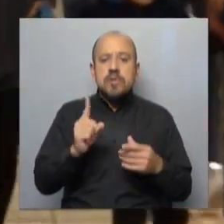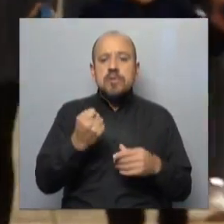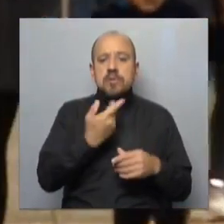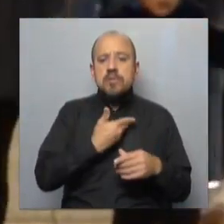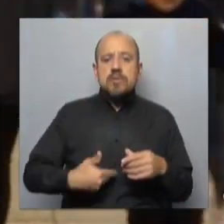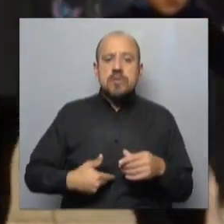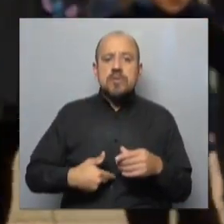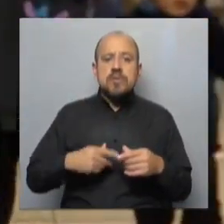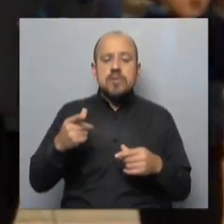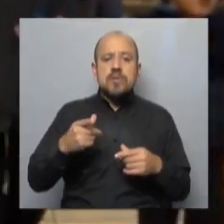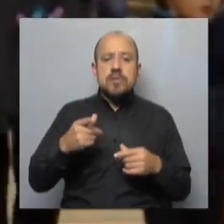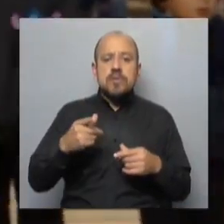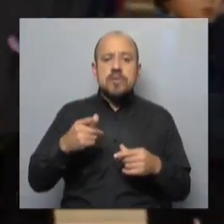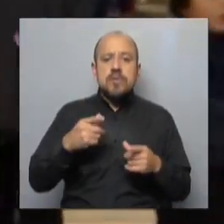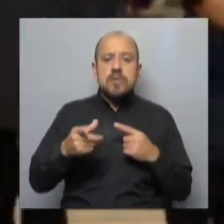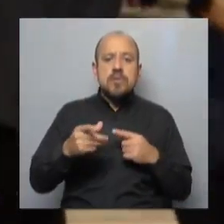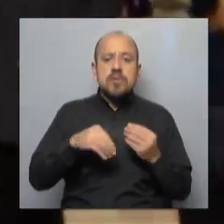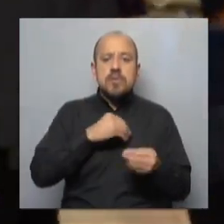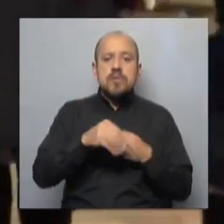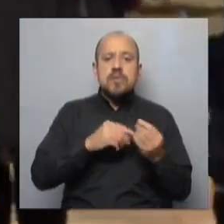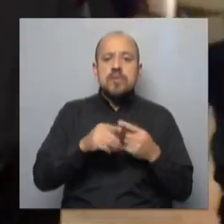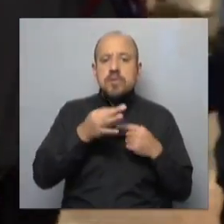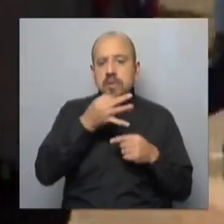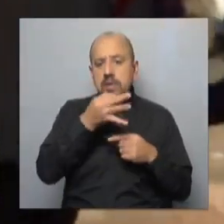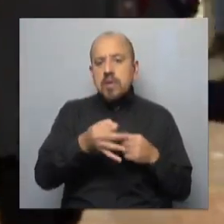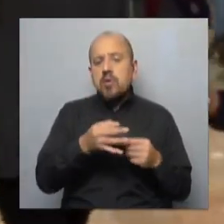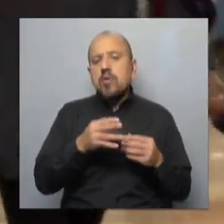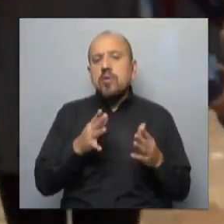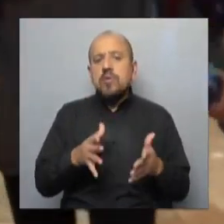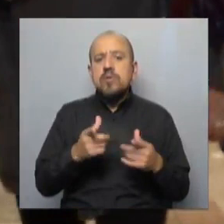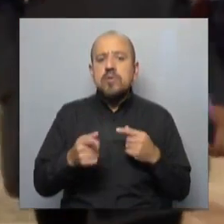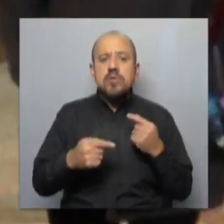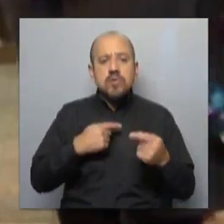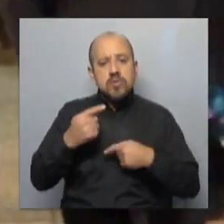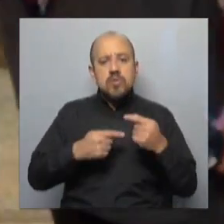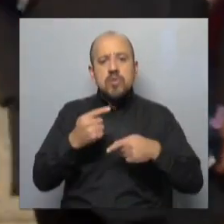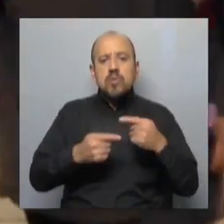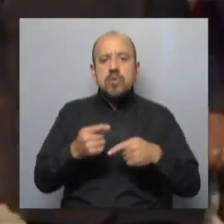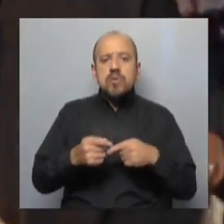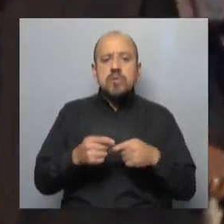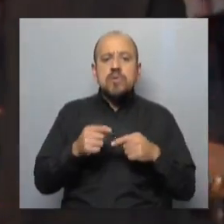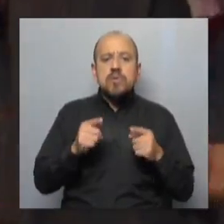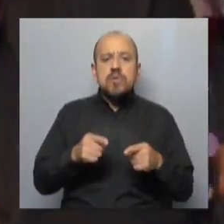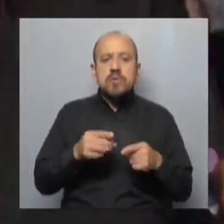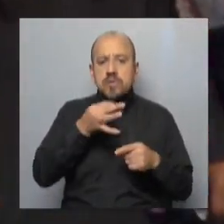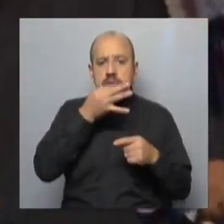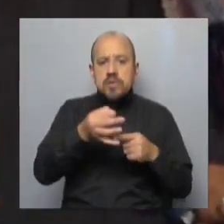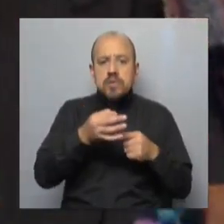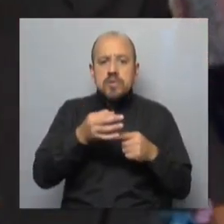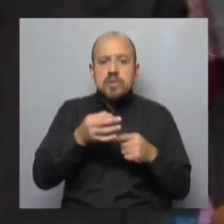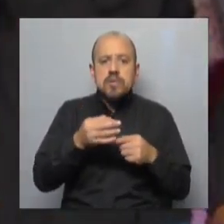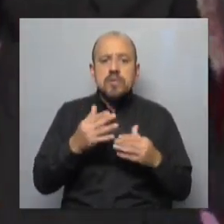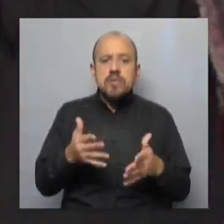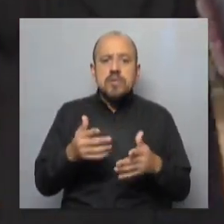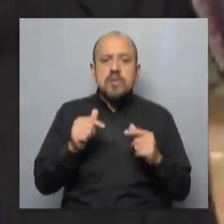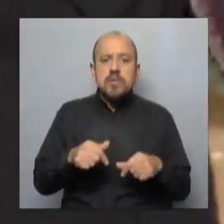familiares de víctimas de la delincuencia y de sales de un consejo muy particular es que siguieran el caso y bueno ellos destacan que trataron